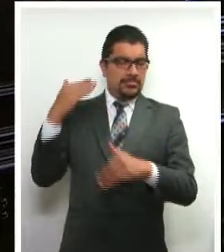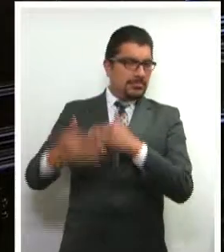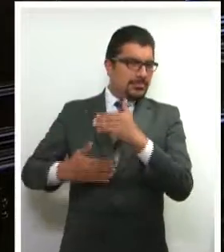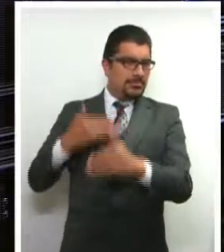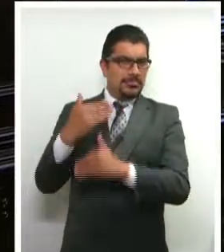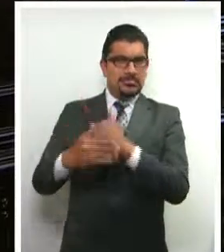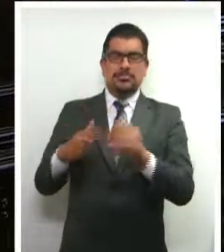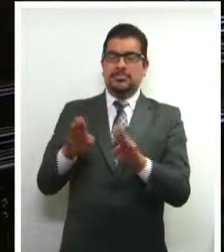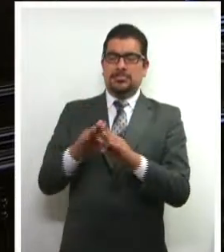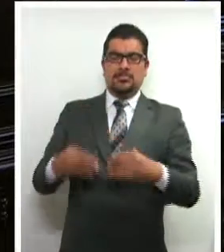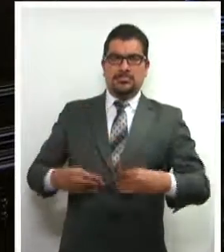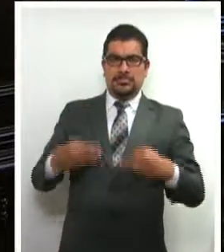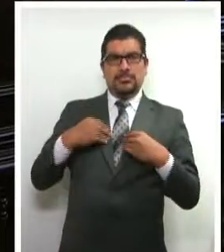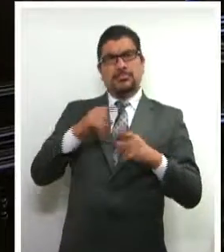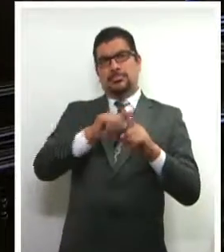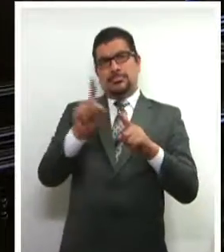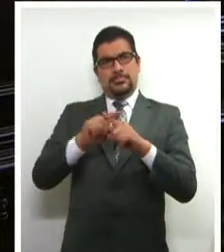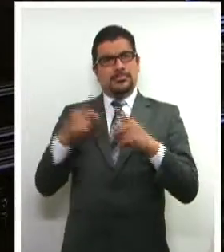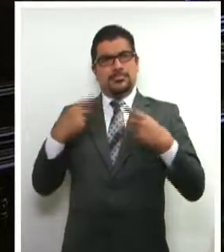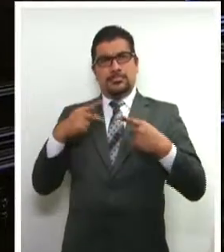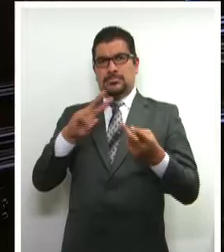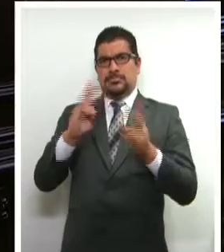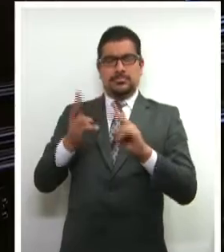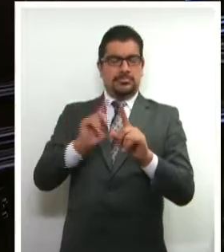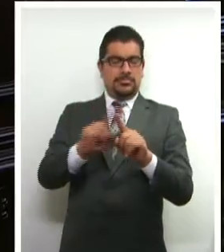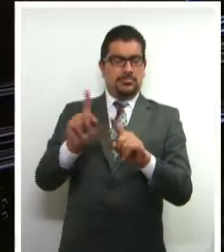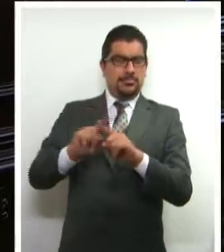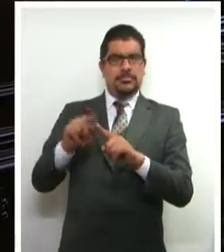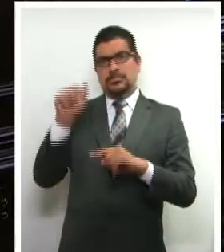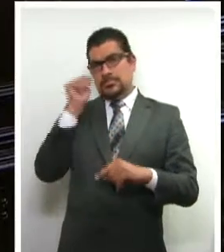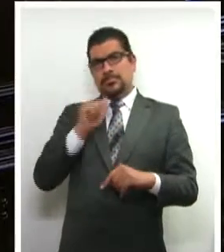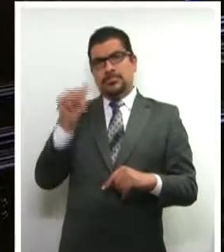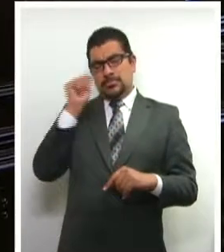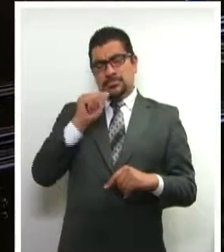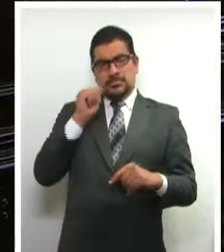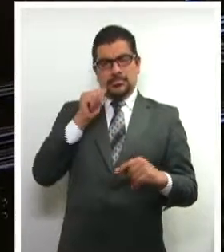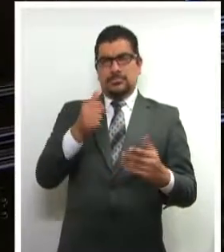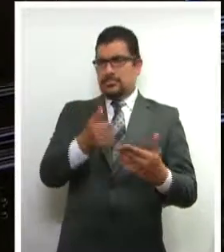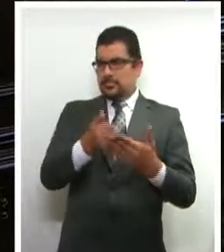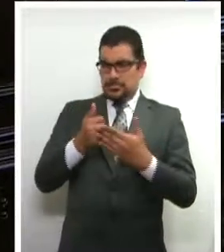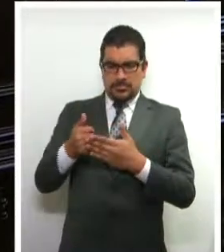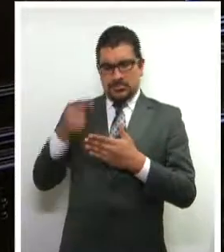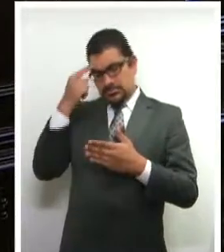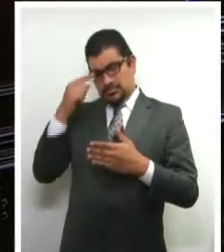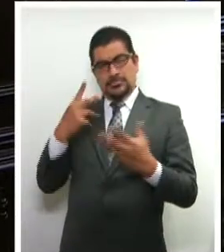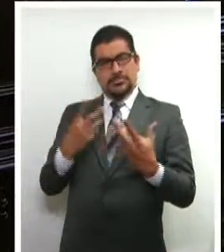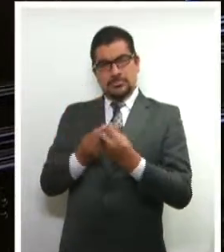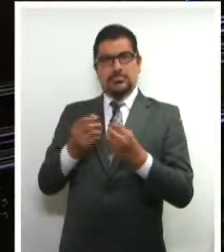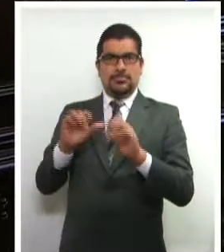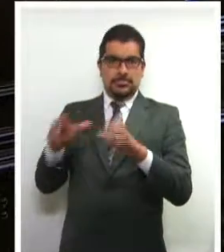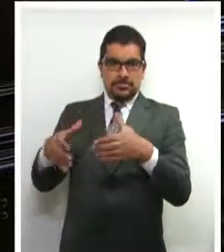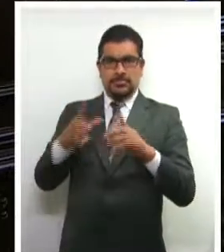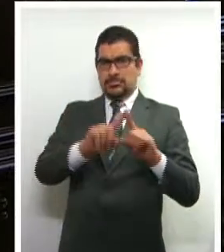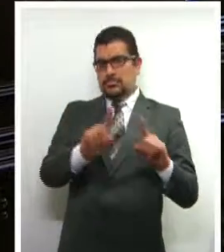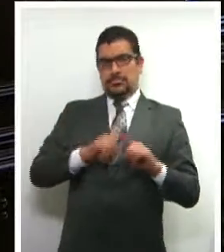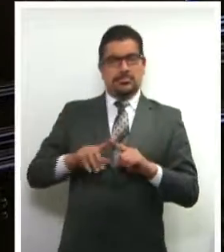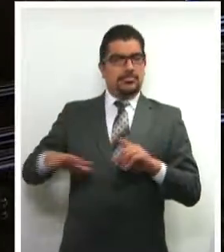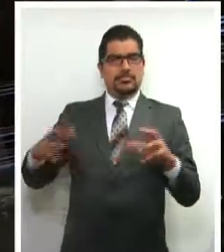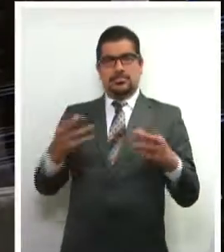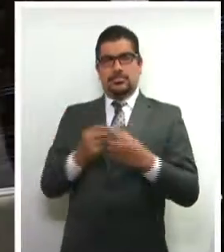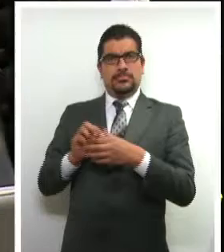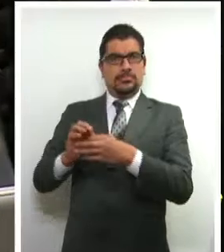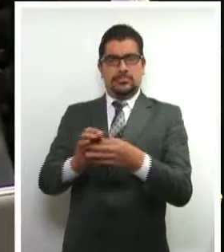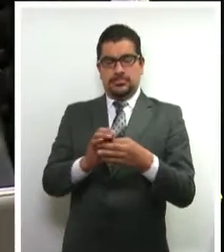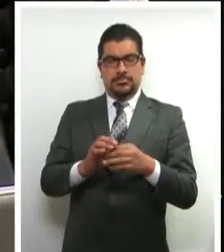la forma en cómo sus vecinos han sido desde siempre los que conducen la vida en sus comunidades.